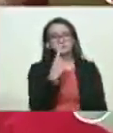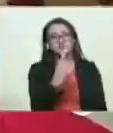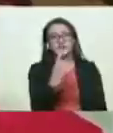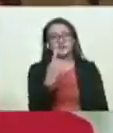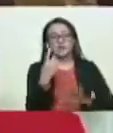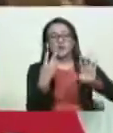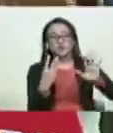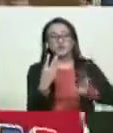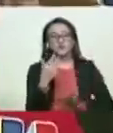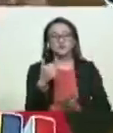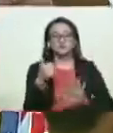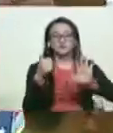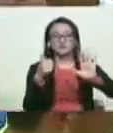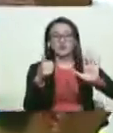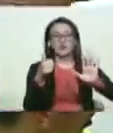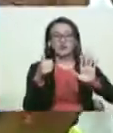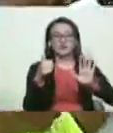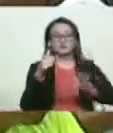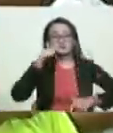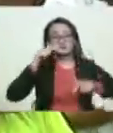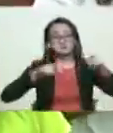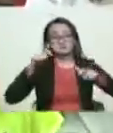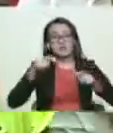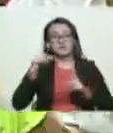186 tachirense